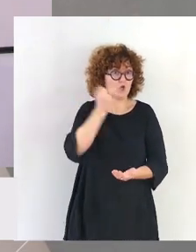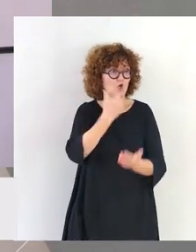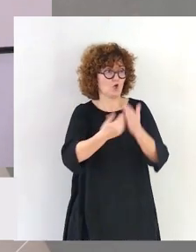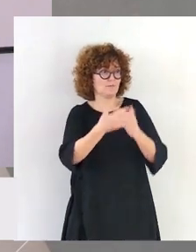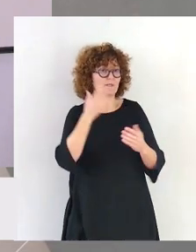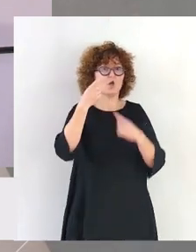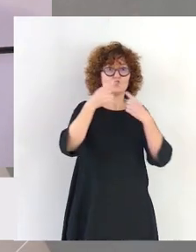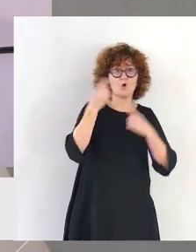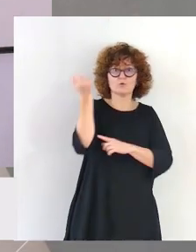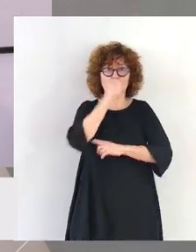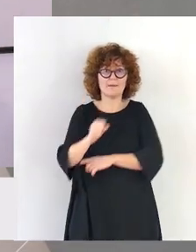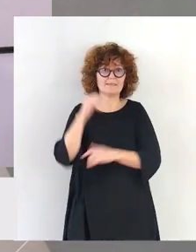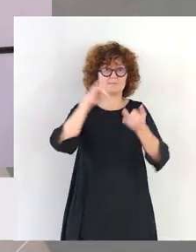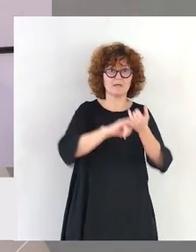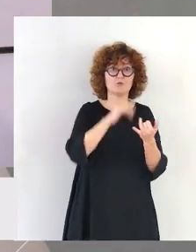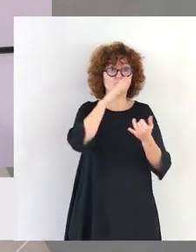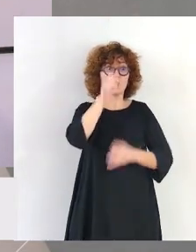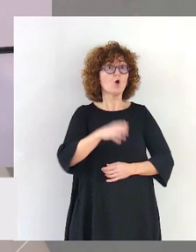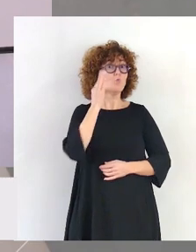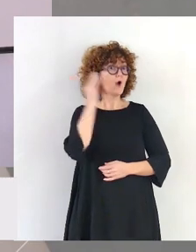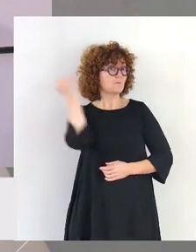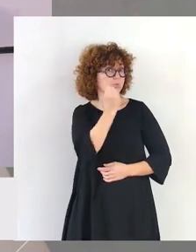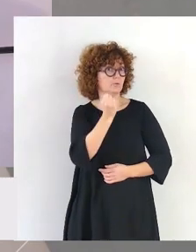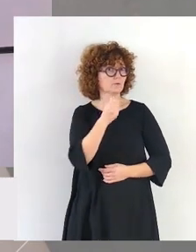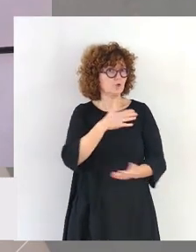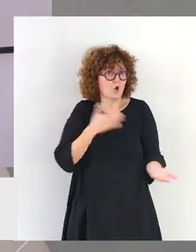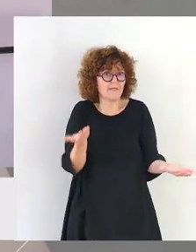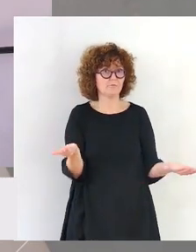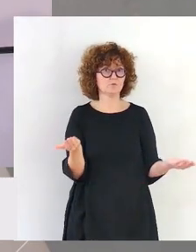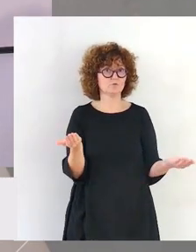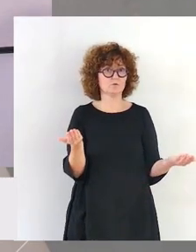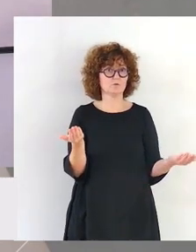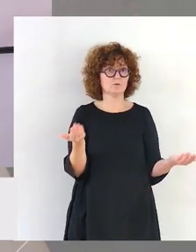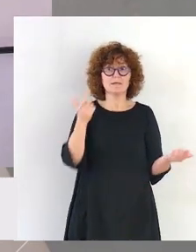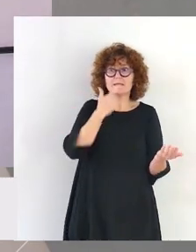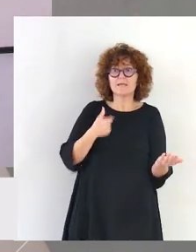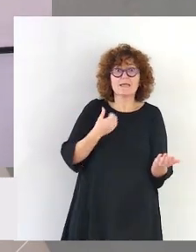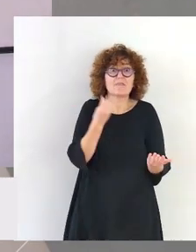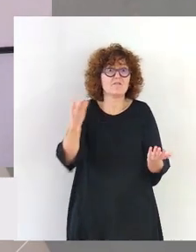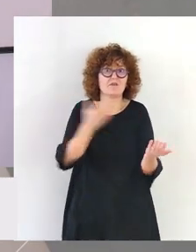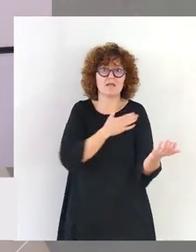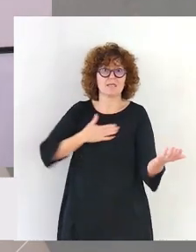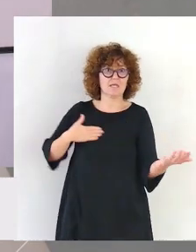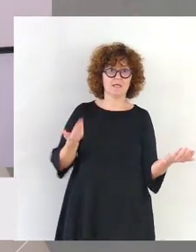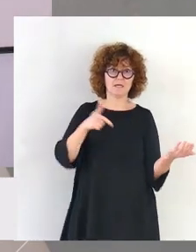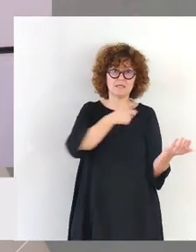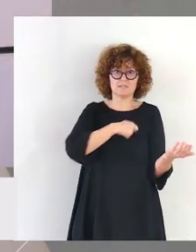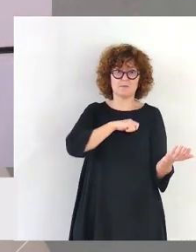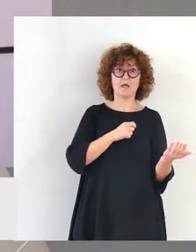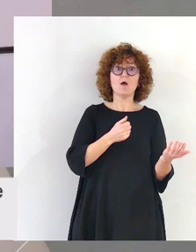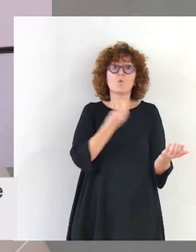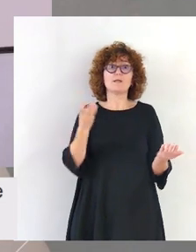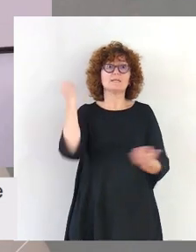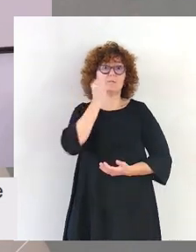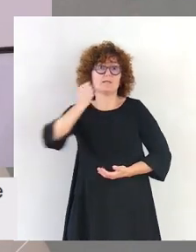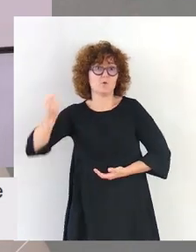sus novios sus amantes o quien sea por ser mujeres no no queremos eso Cuántas quiere usted a ver dígame qué cifra quiere usted aquí en España Cuántas matamos cada